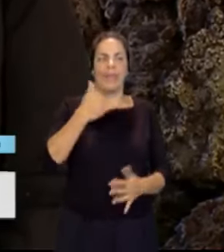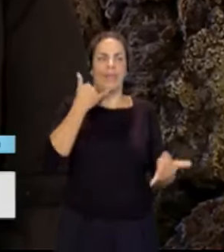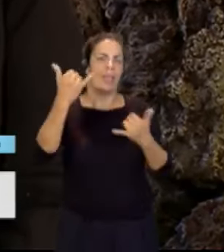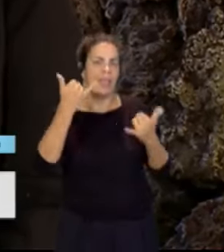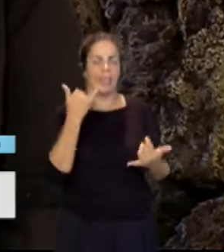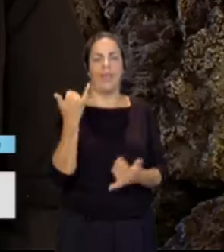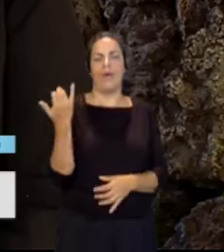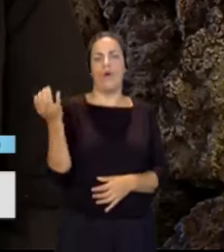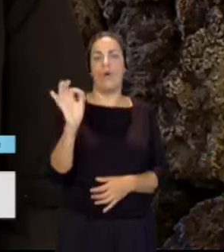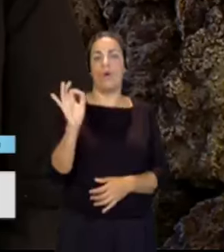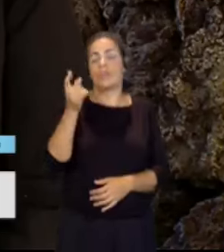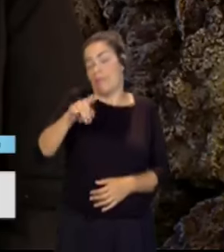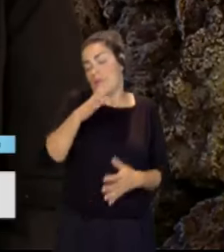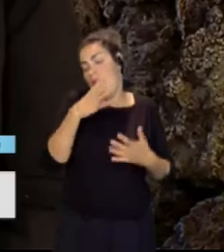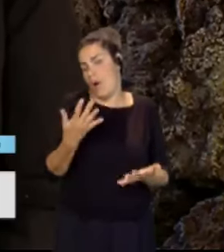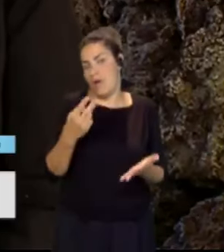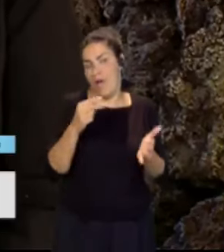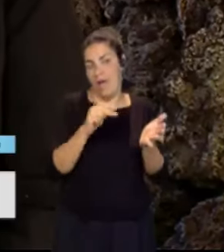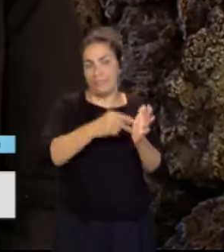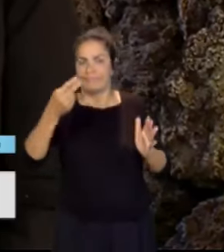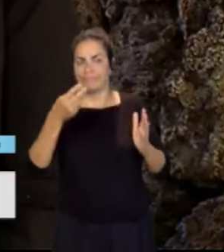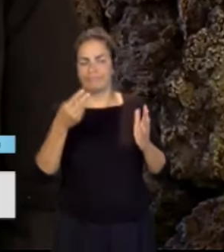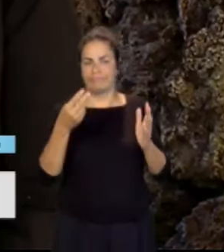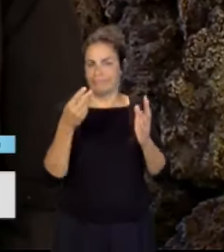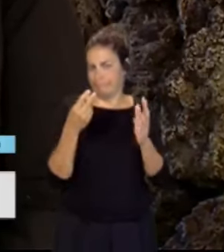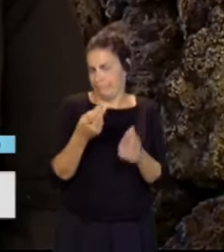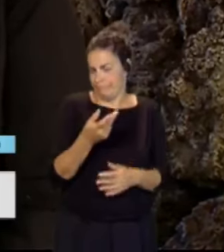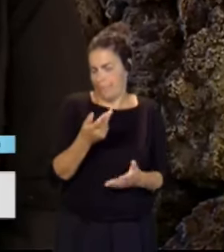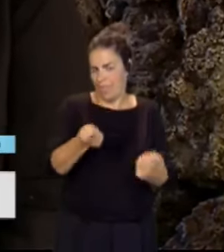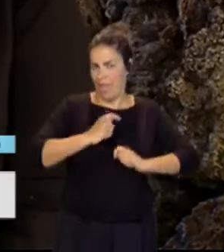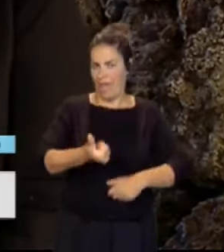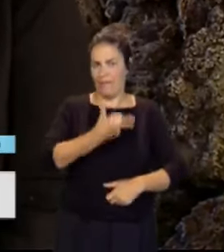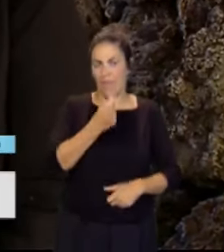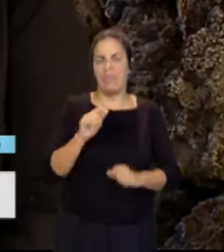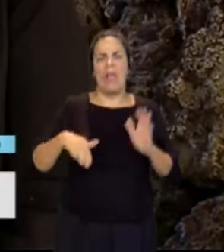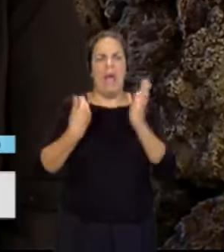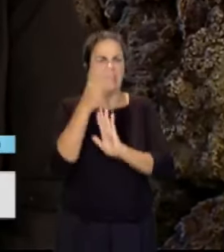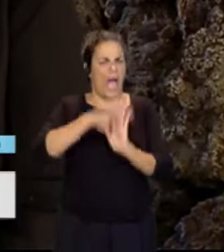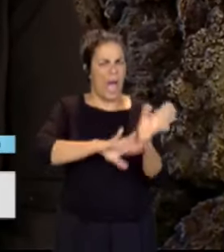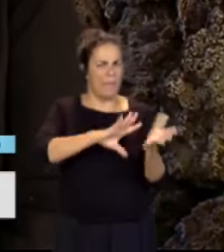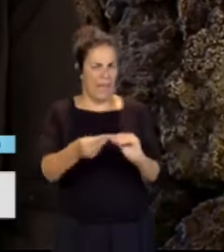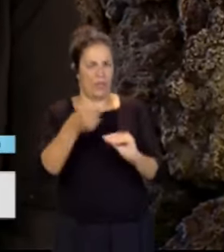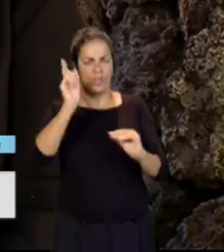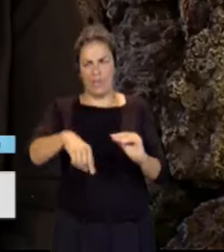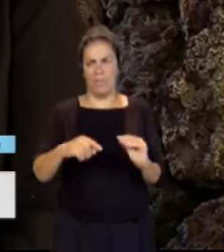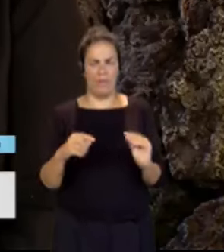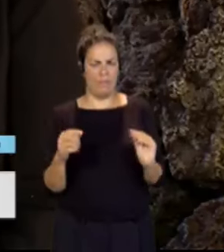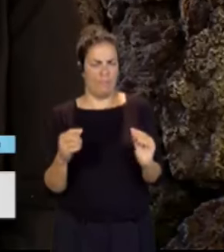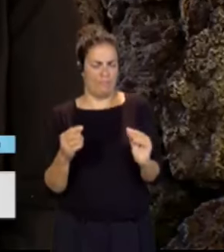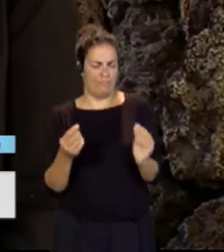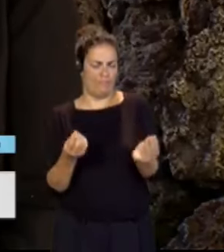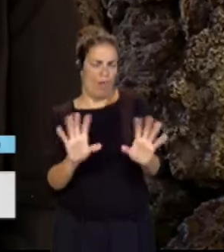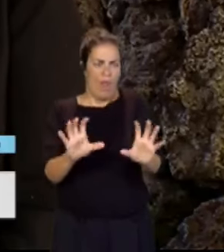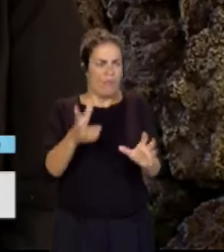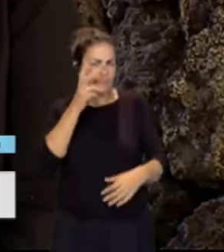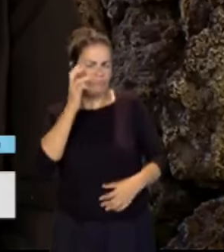tenemos pues medios que que facilitan cada vez más incluso hasta aplicaciones que no dejan ese mejor sonido pero sí lo